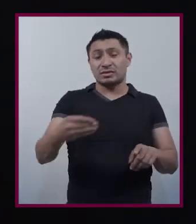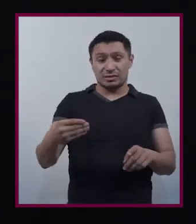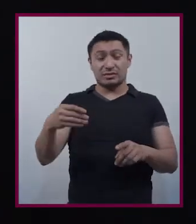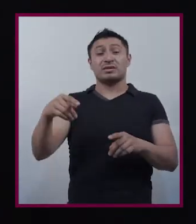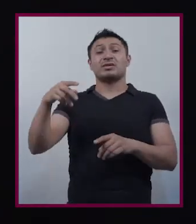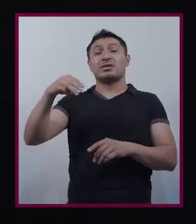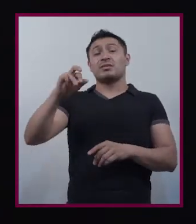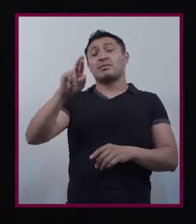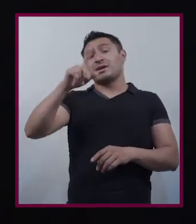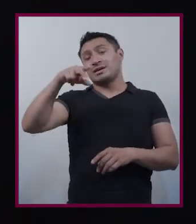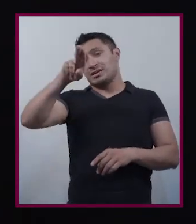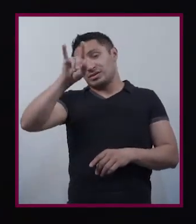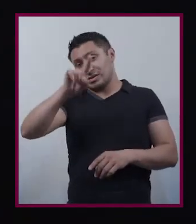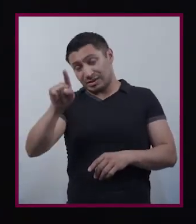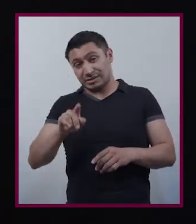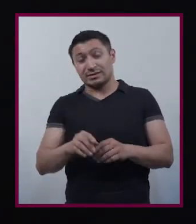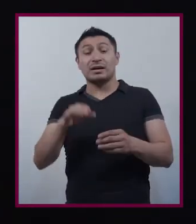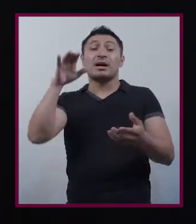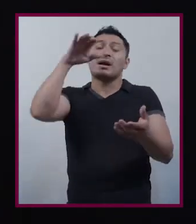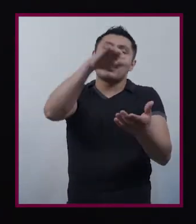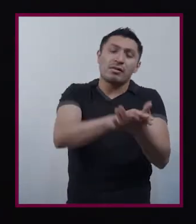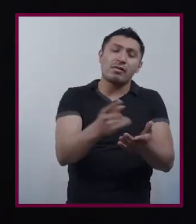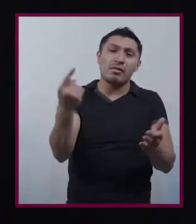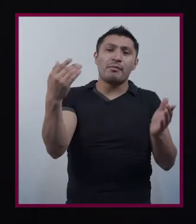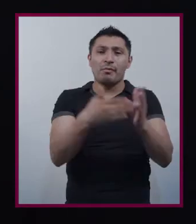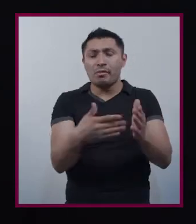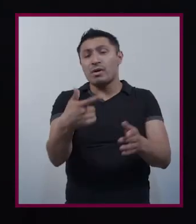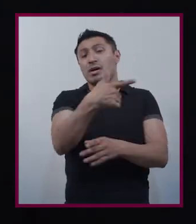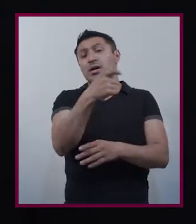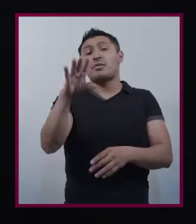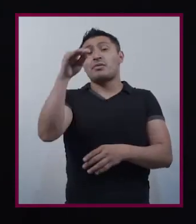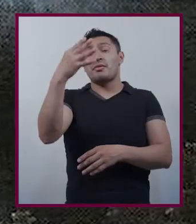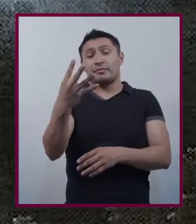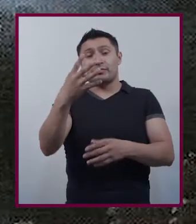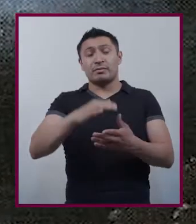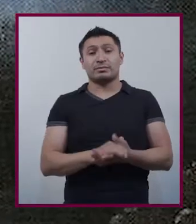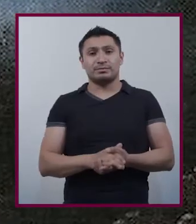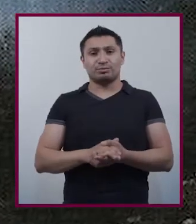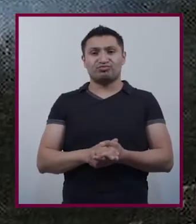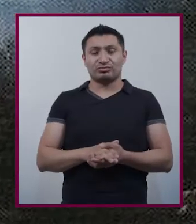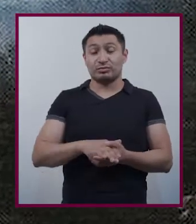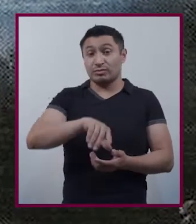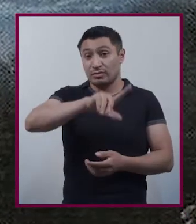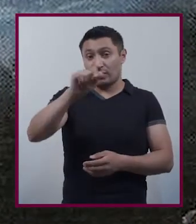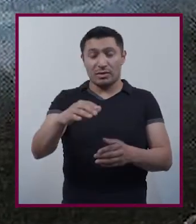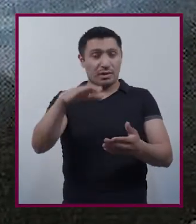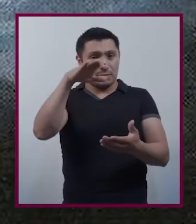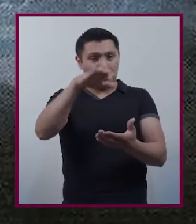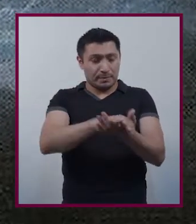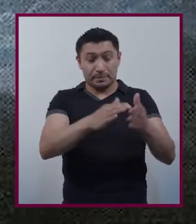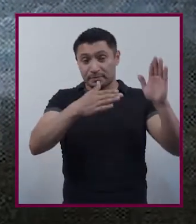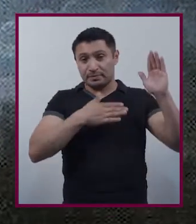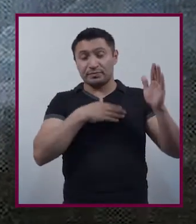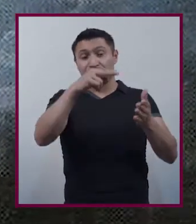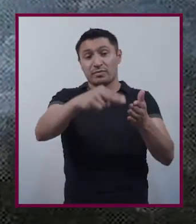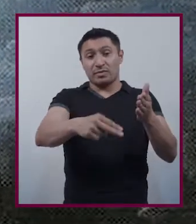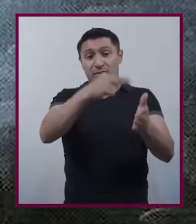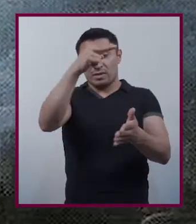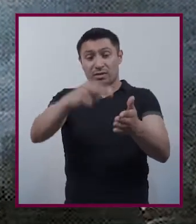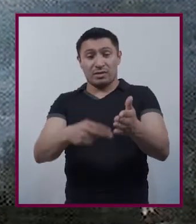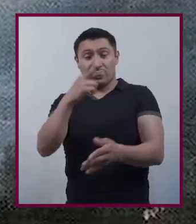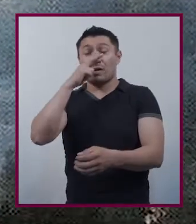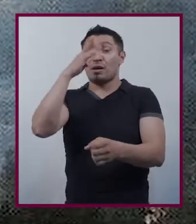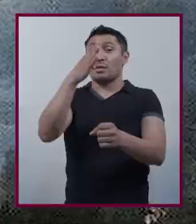marqués de Uluapa, con quien se casó en 1794. Al comprometerse, firmaron los